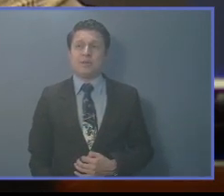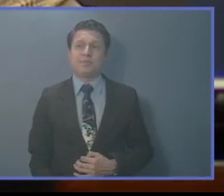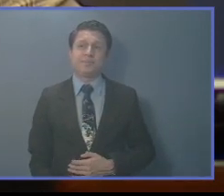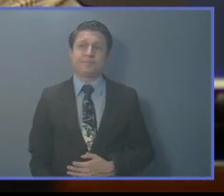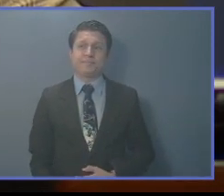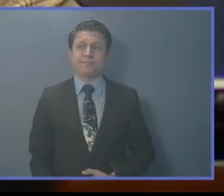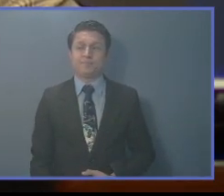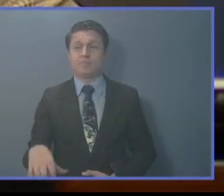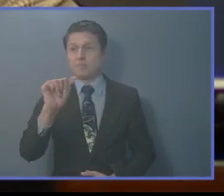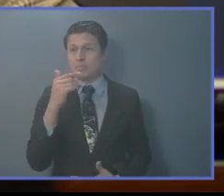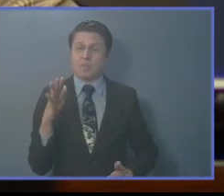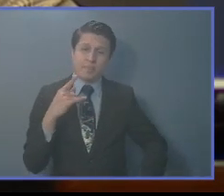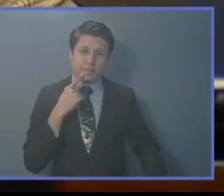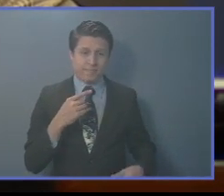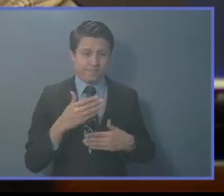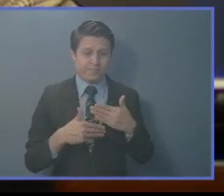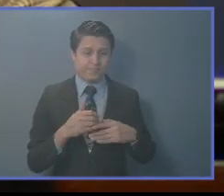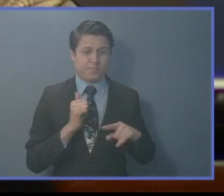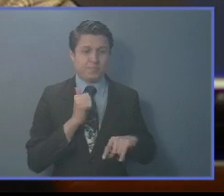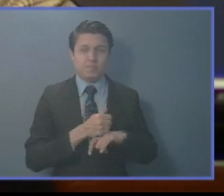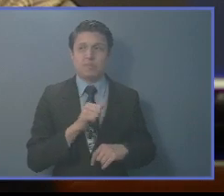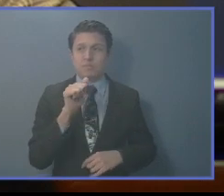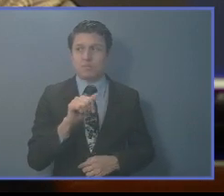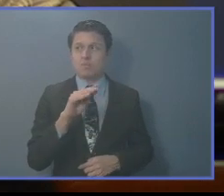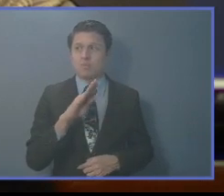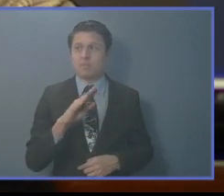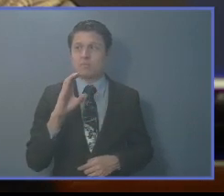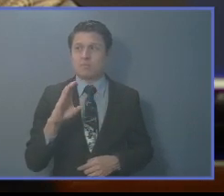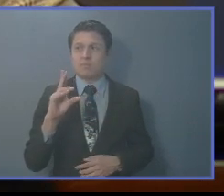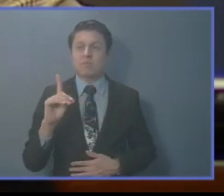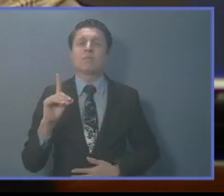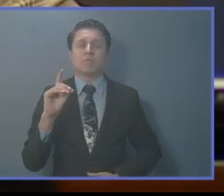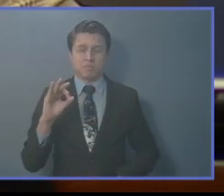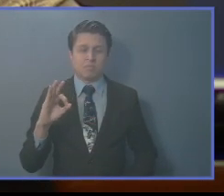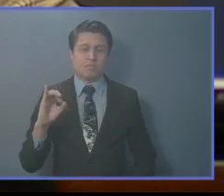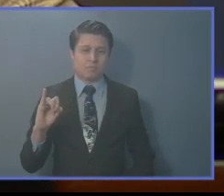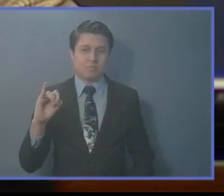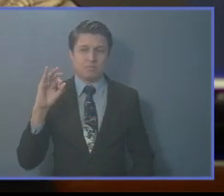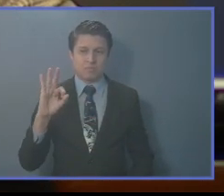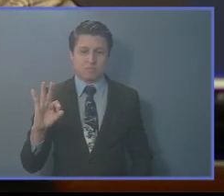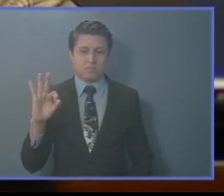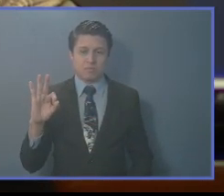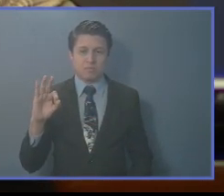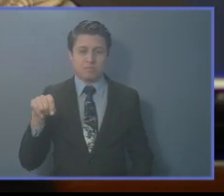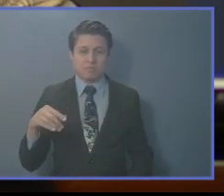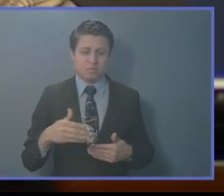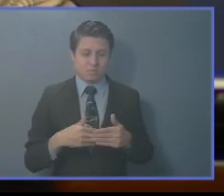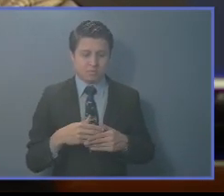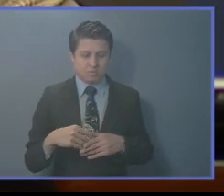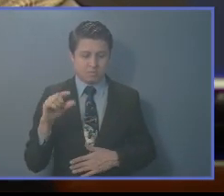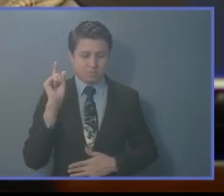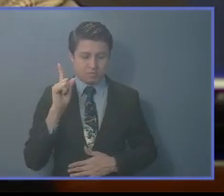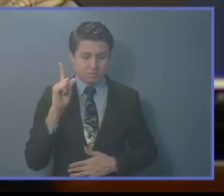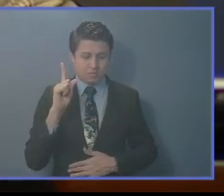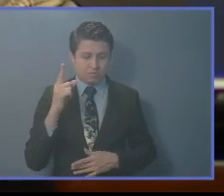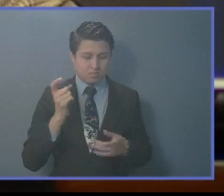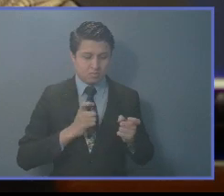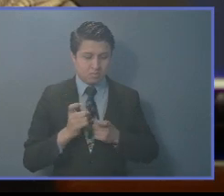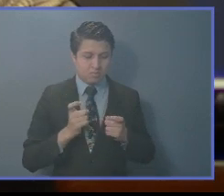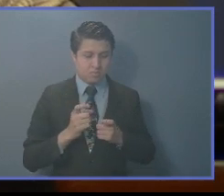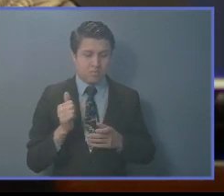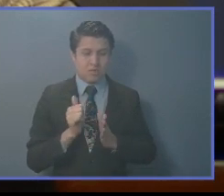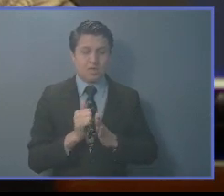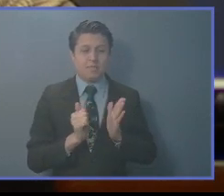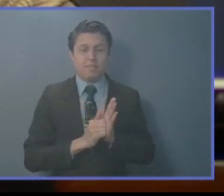A. Lo dispuesto en los literales A, B, E, D y F de la fase 1, regulado en este artículo,